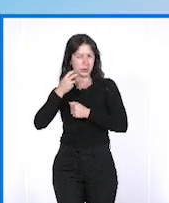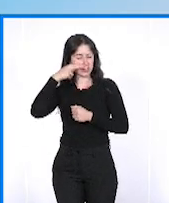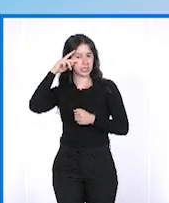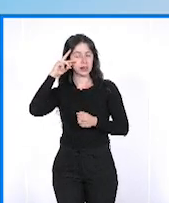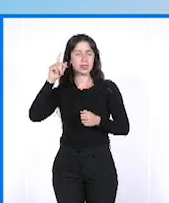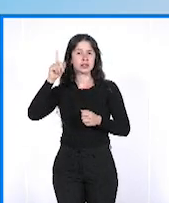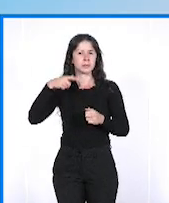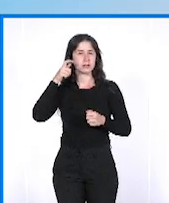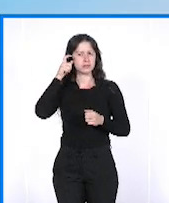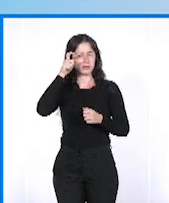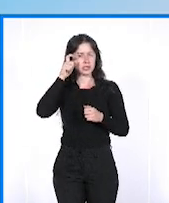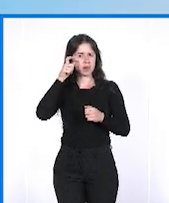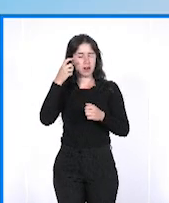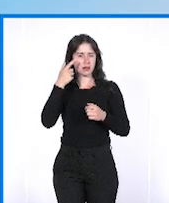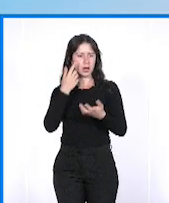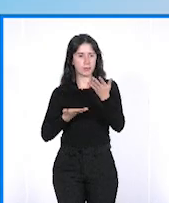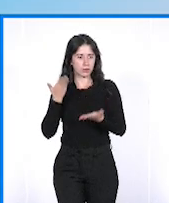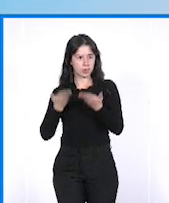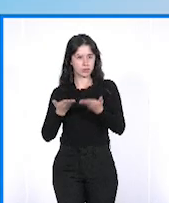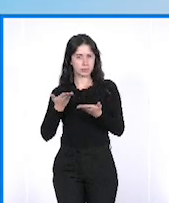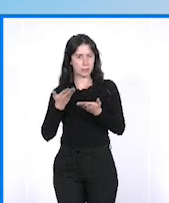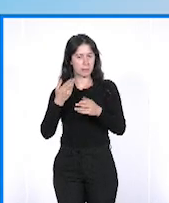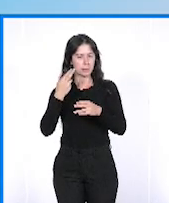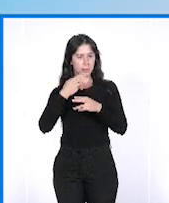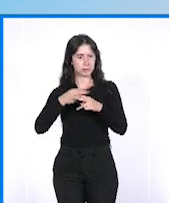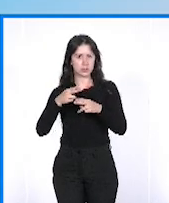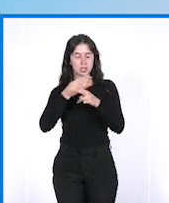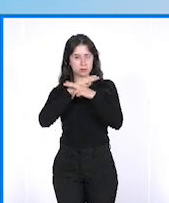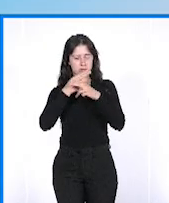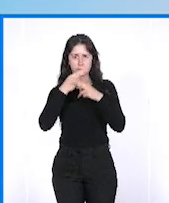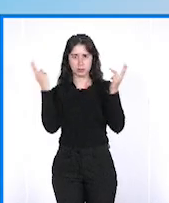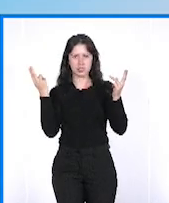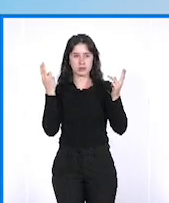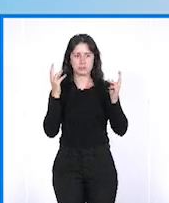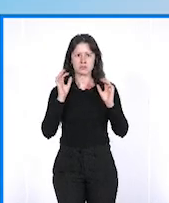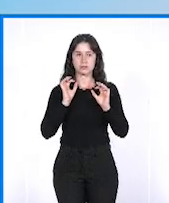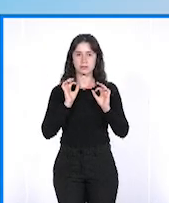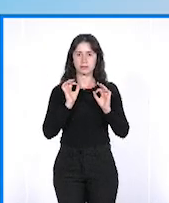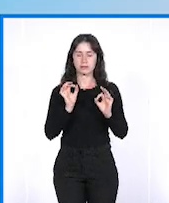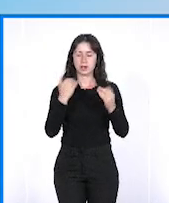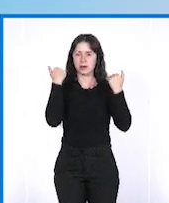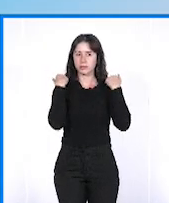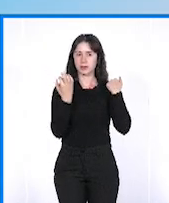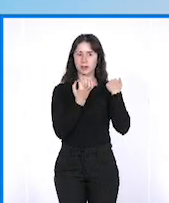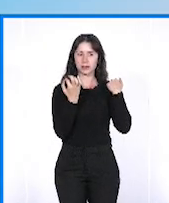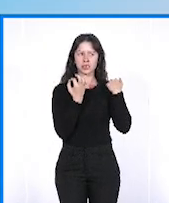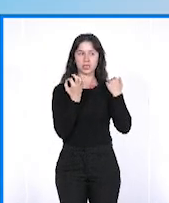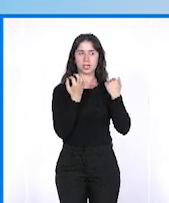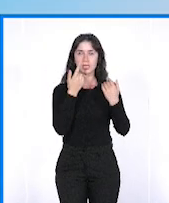y políticas públicas de la consultora fresno y ha sido la responsable del equipo de evaluación